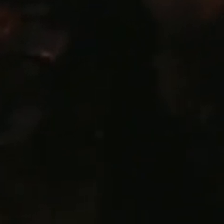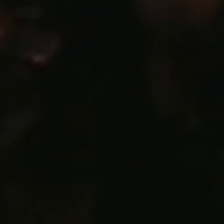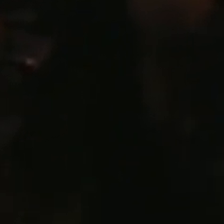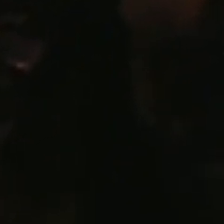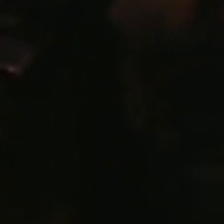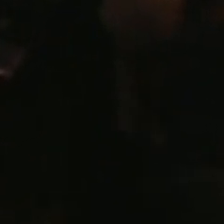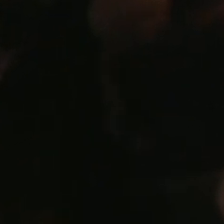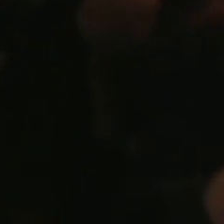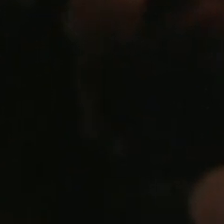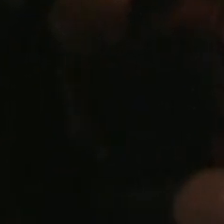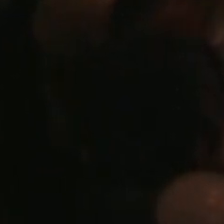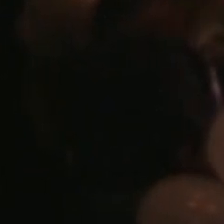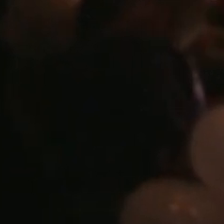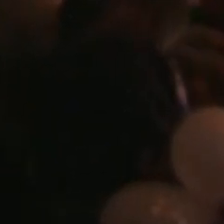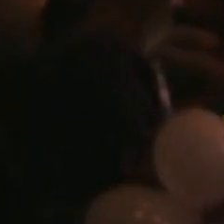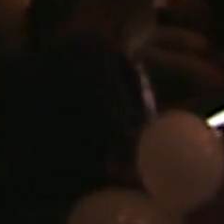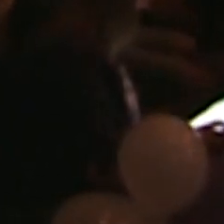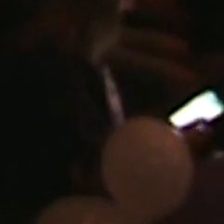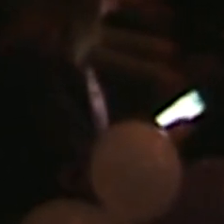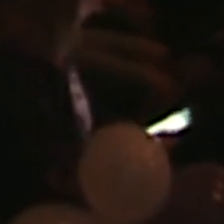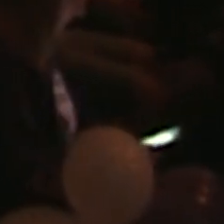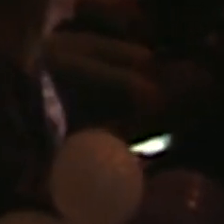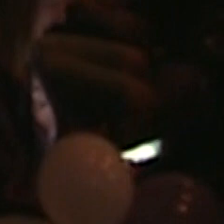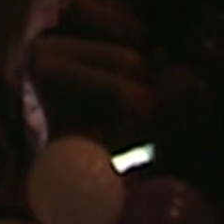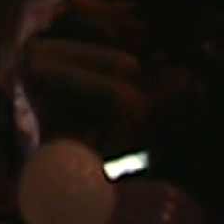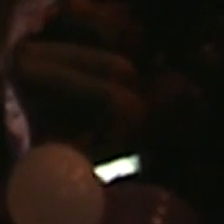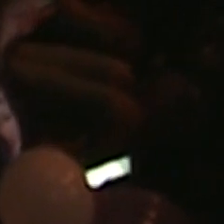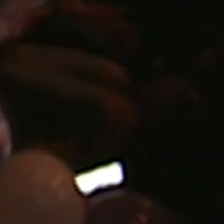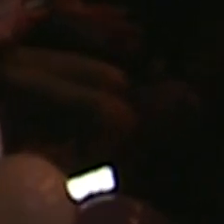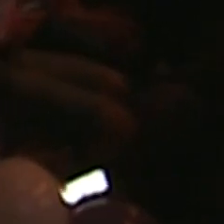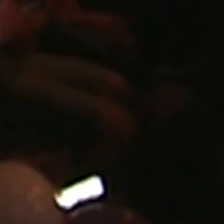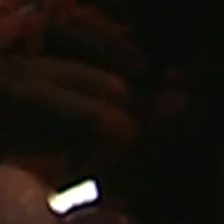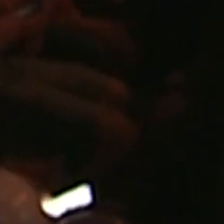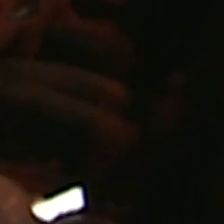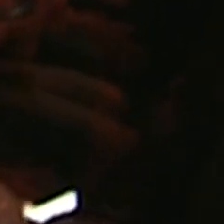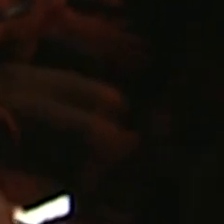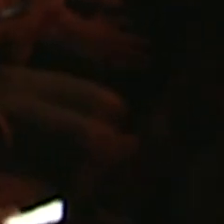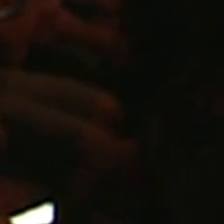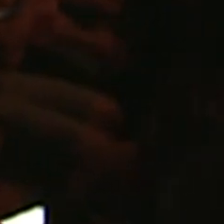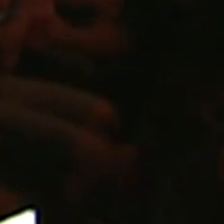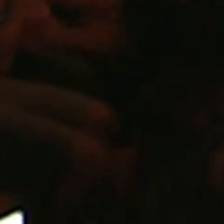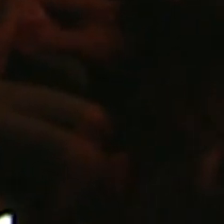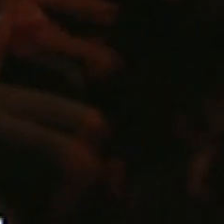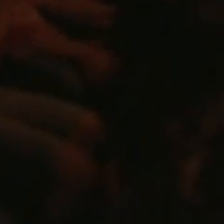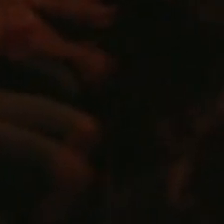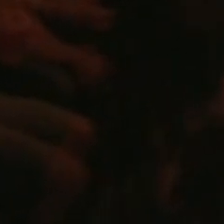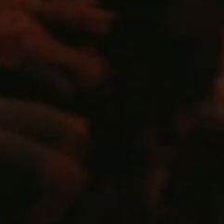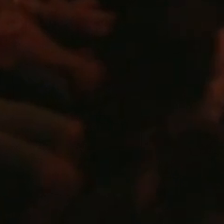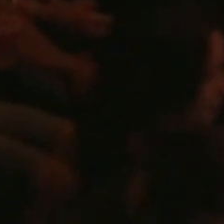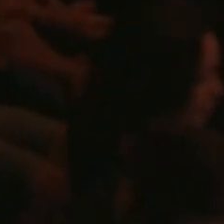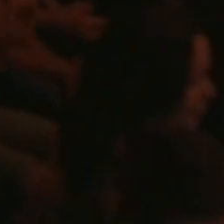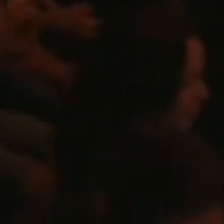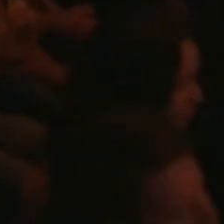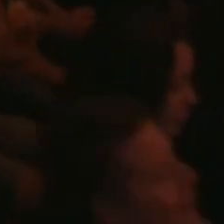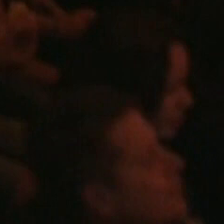mierda te llevas la moto. Esto es textualmente como han titulado esta canción, con el sello de Víctor Asensio y